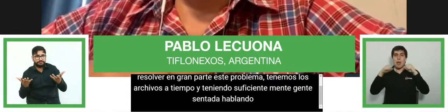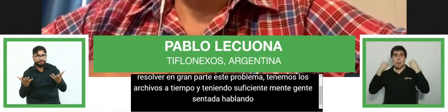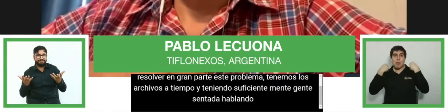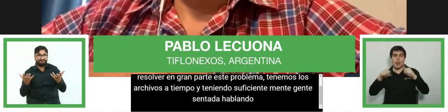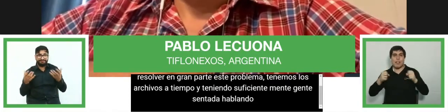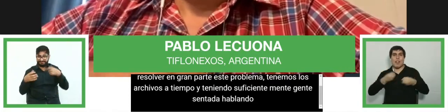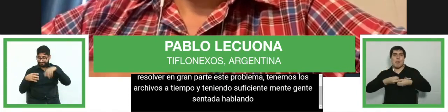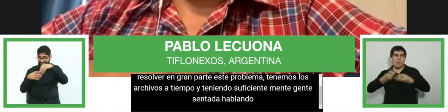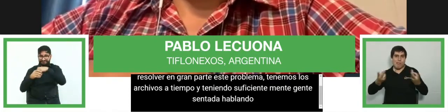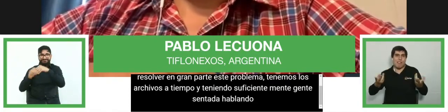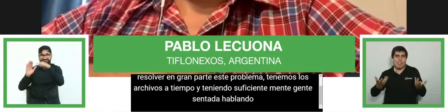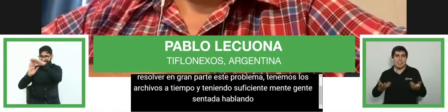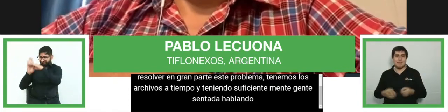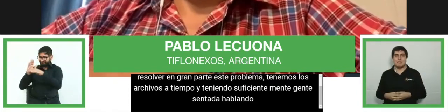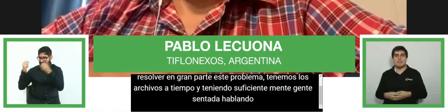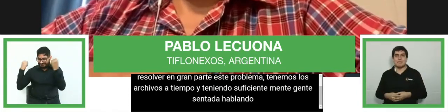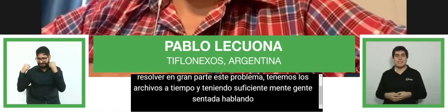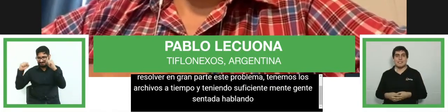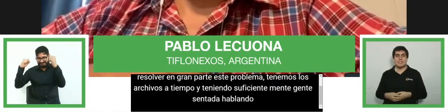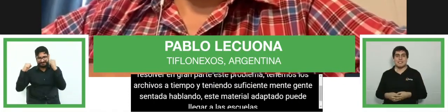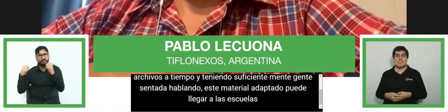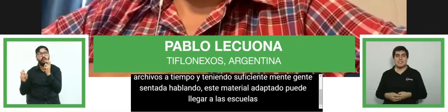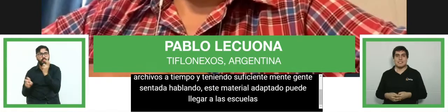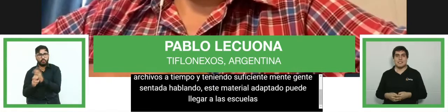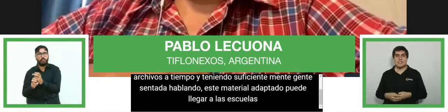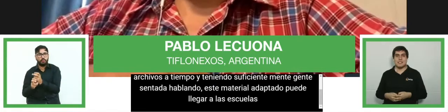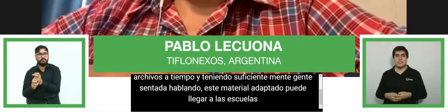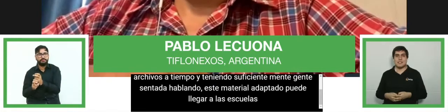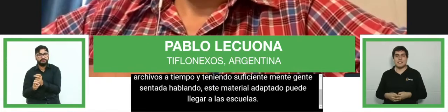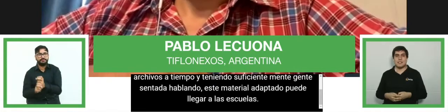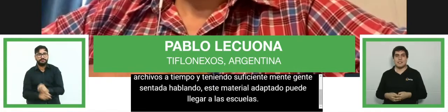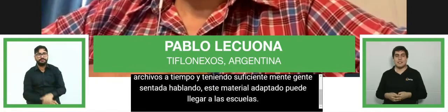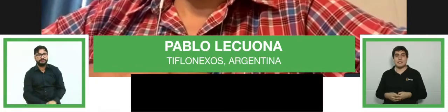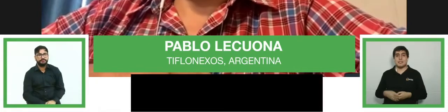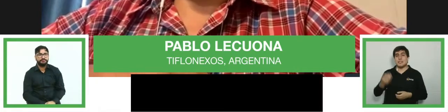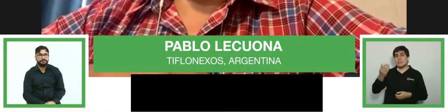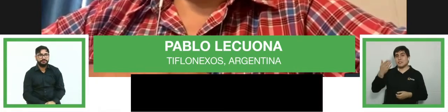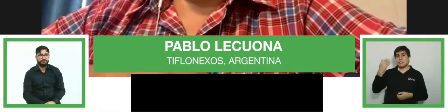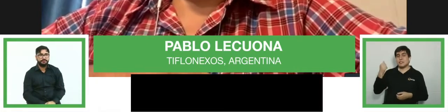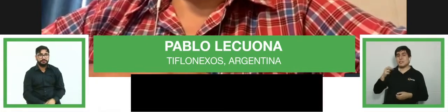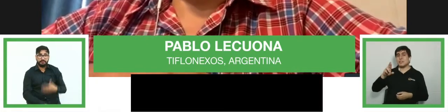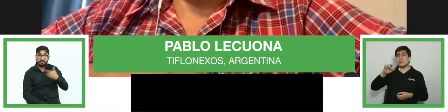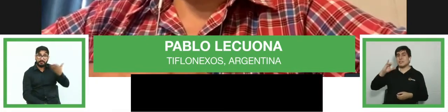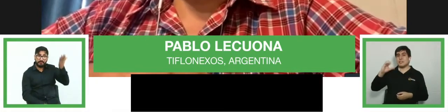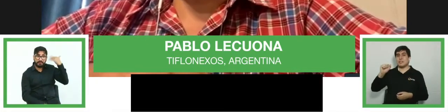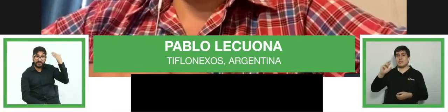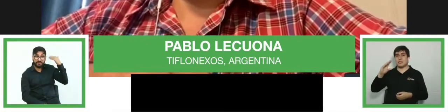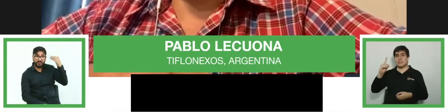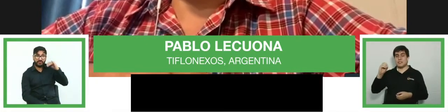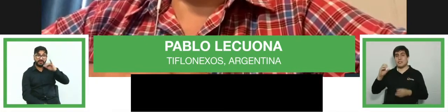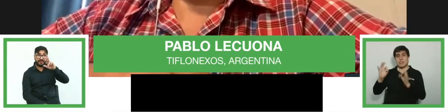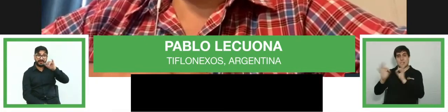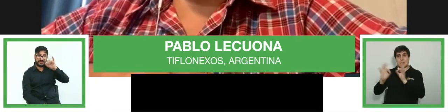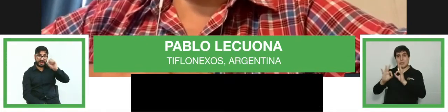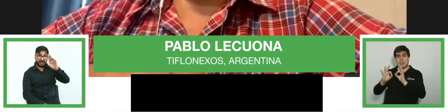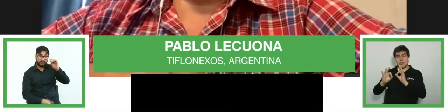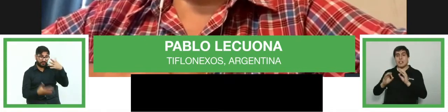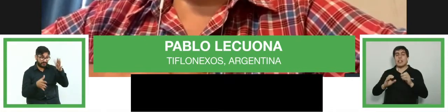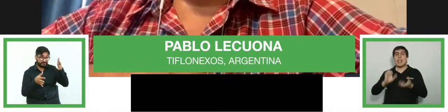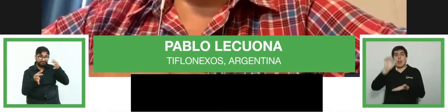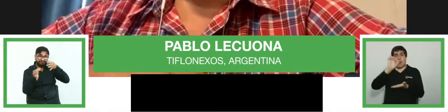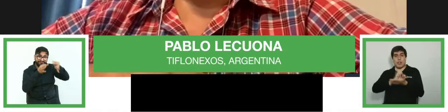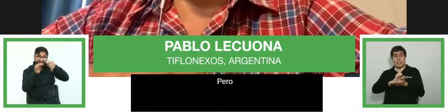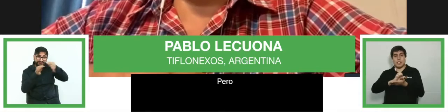que, si bien, como decía Ricardo al principio, los estados están obligados a cumplir